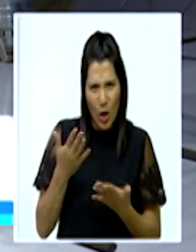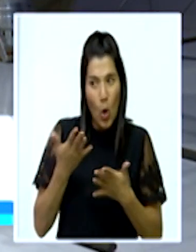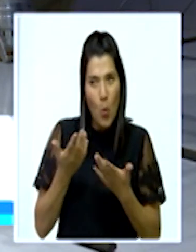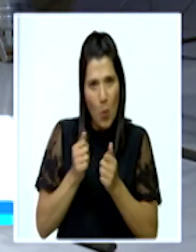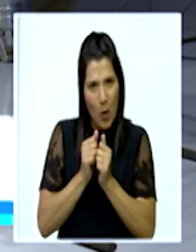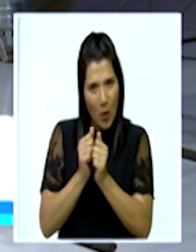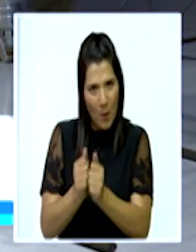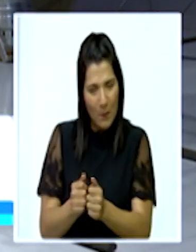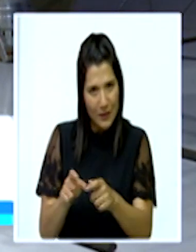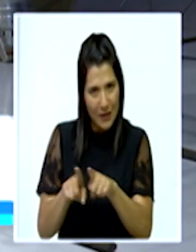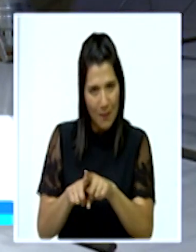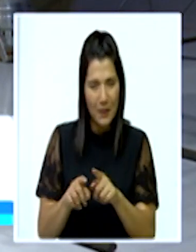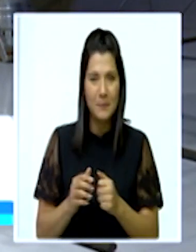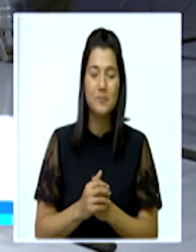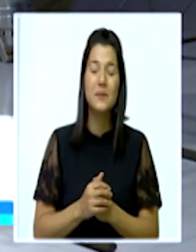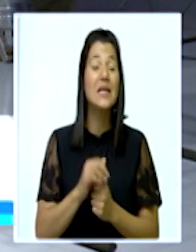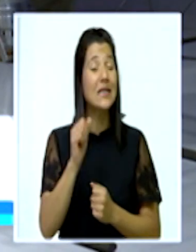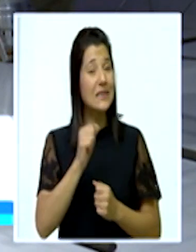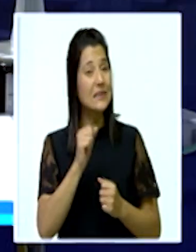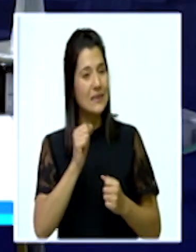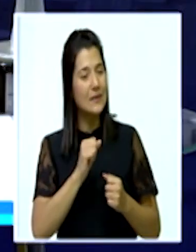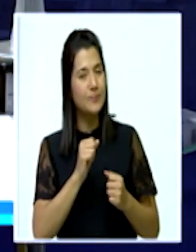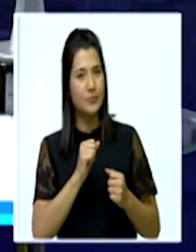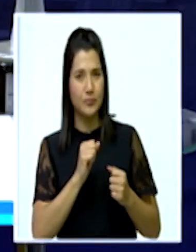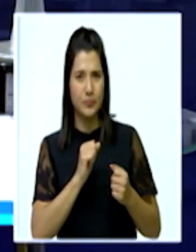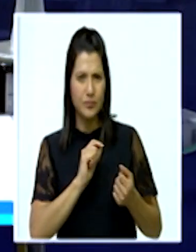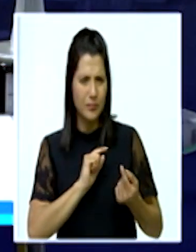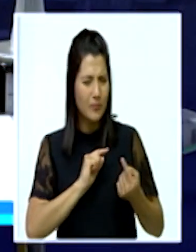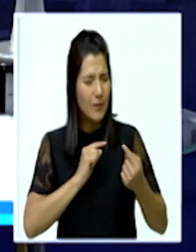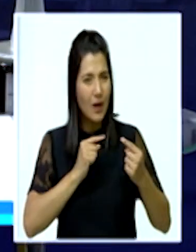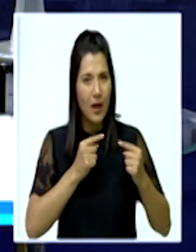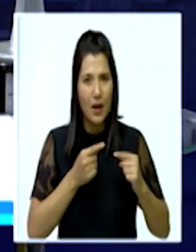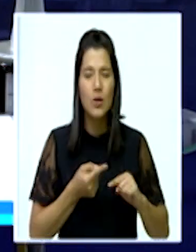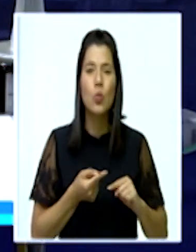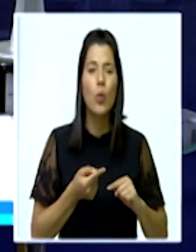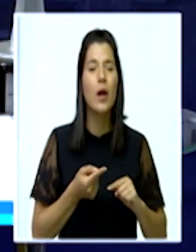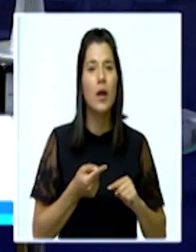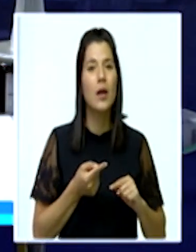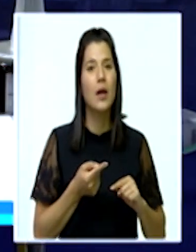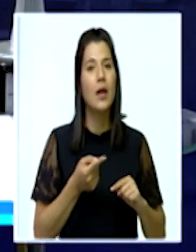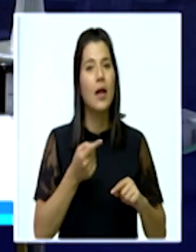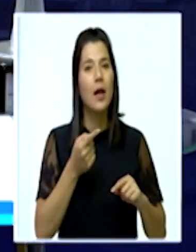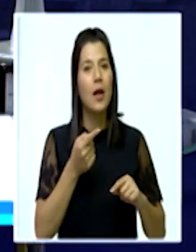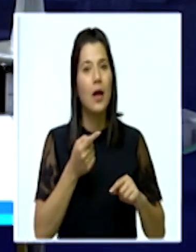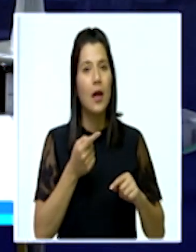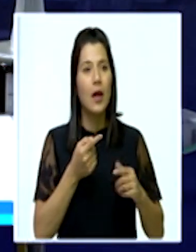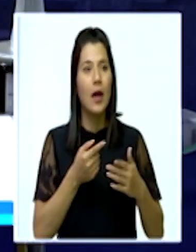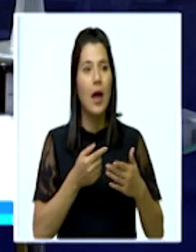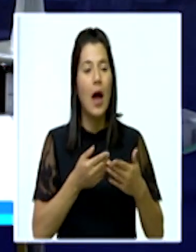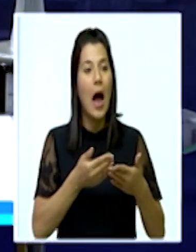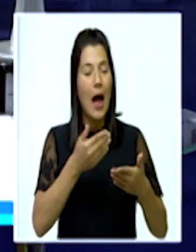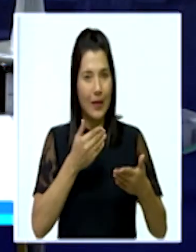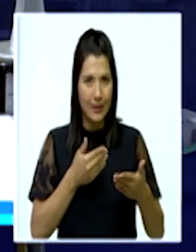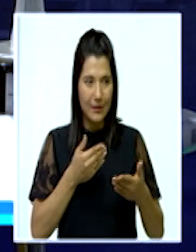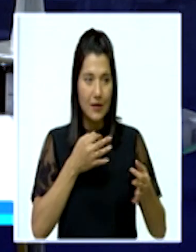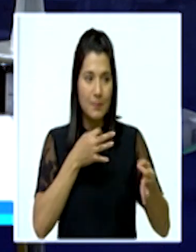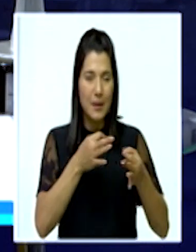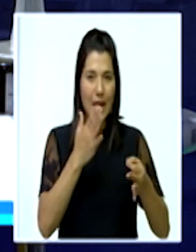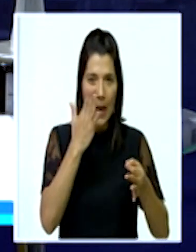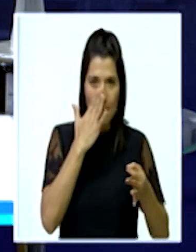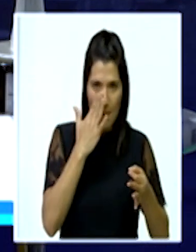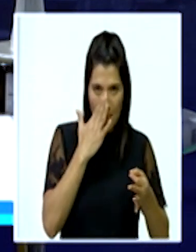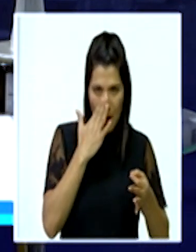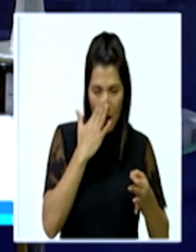también? Sí, el duelo adelantado es cuando le vamos a explicar al niño que la mamá se va a morir. Y el